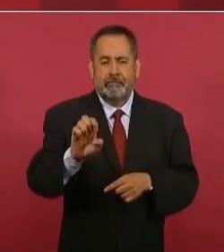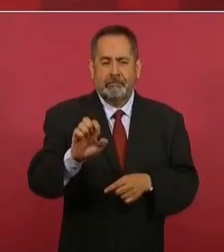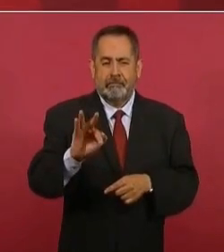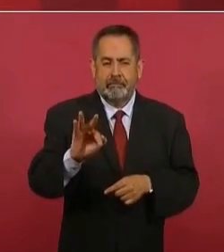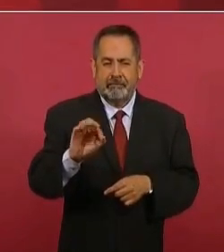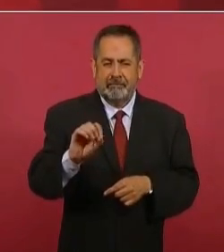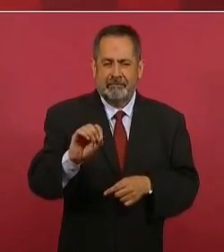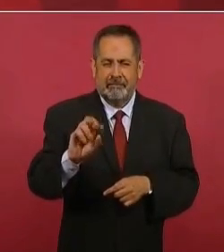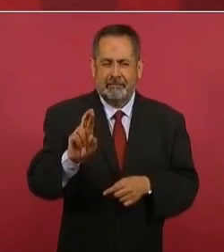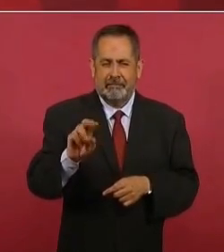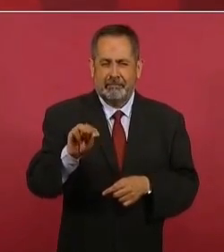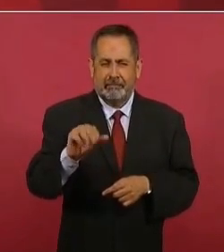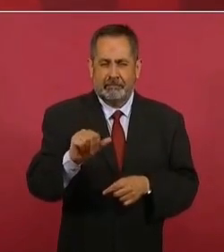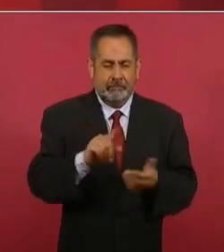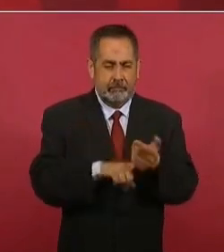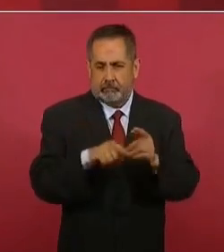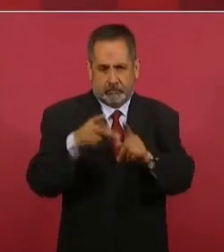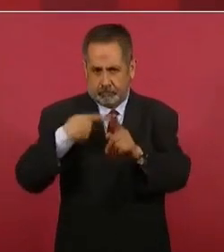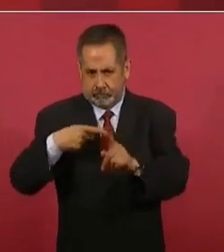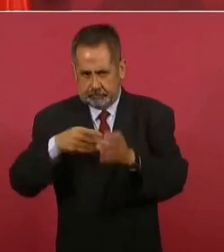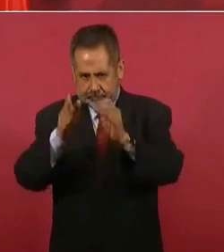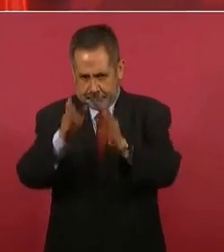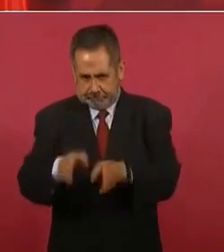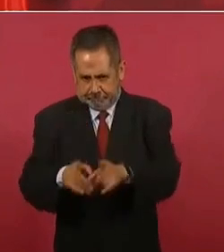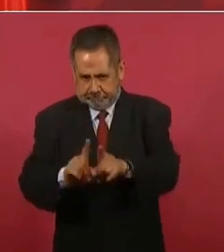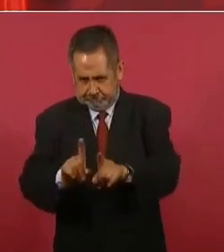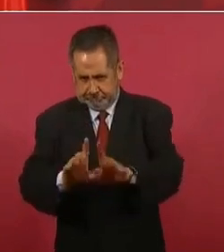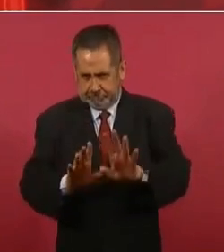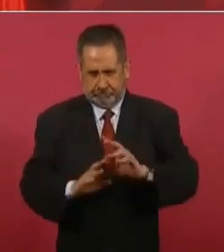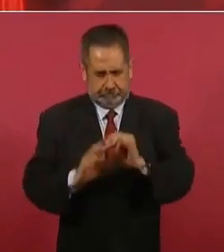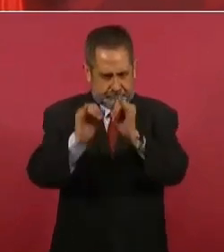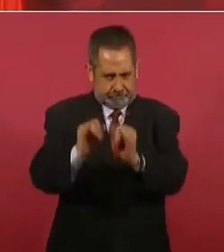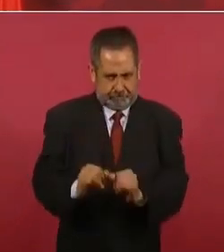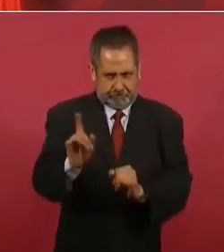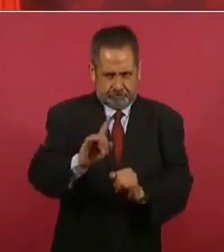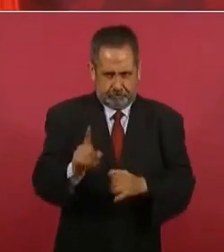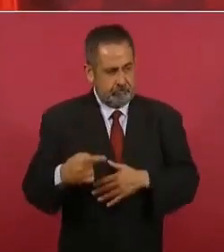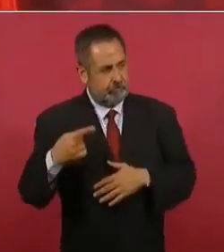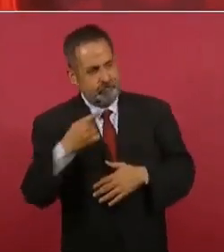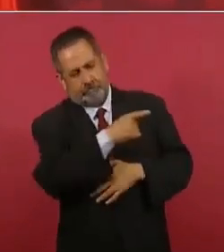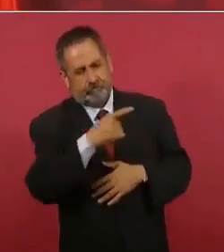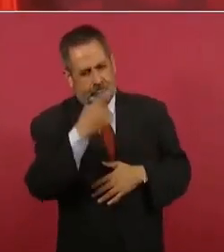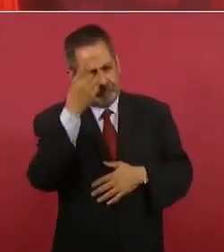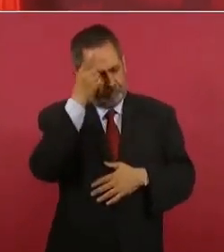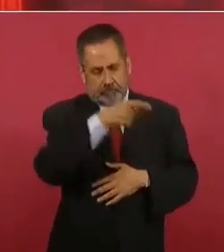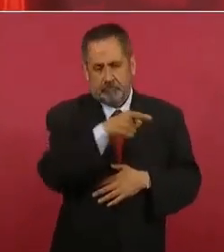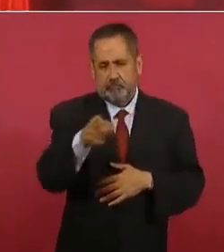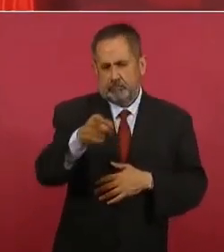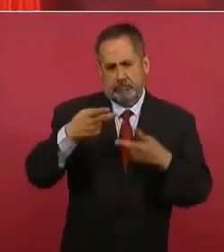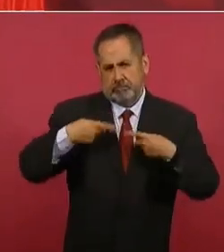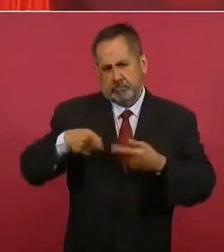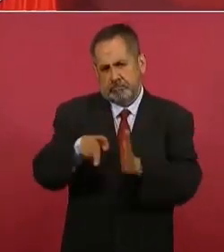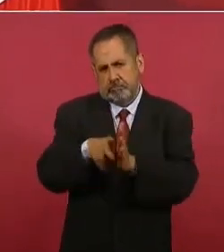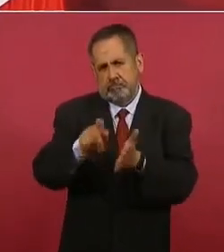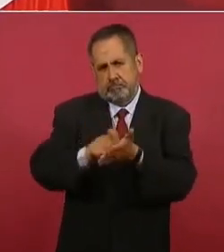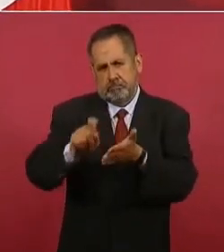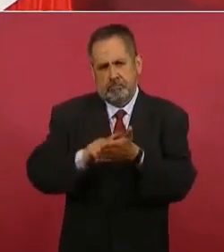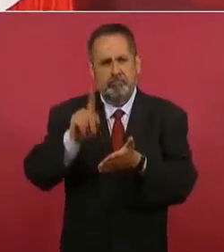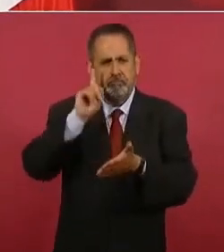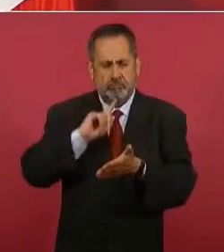que no tiene que ver contigo, o sea, de manera directa. Tú eres una